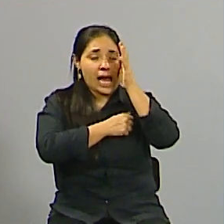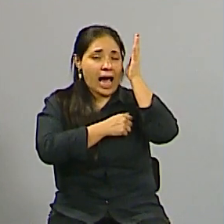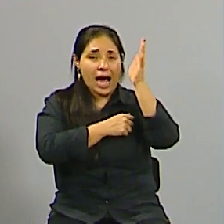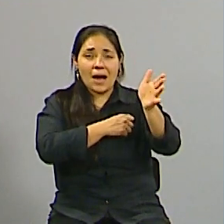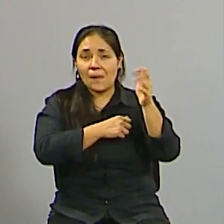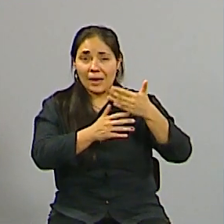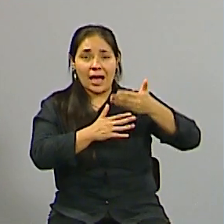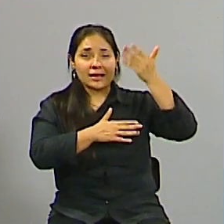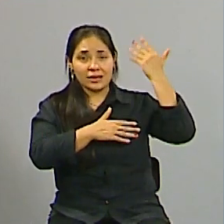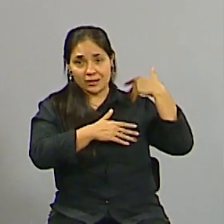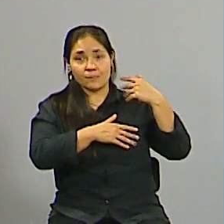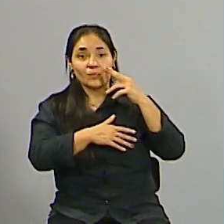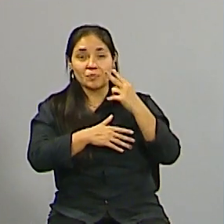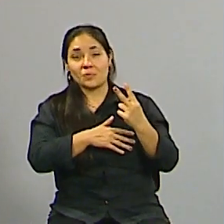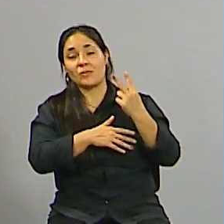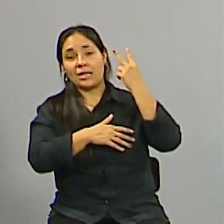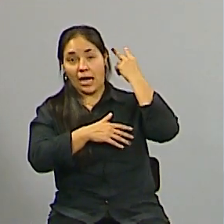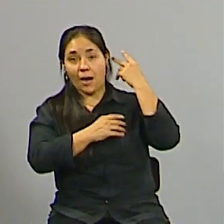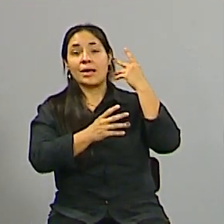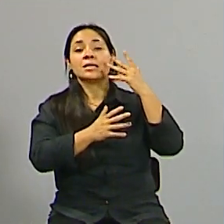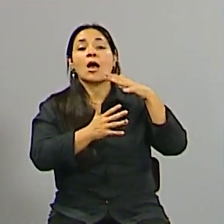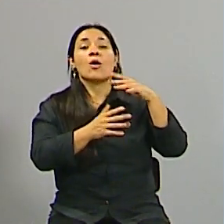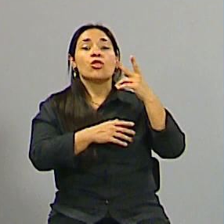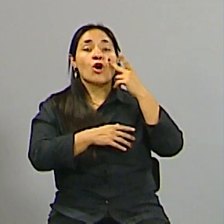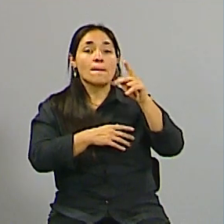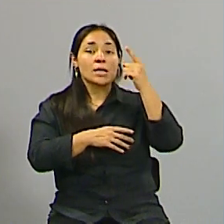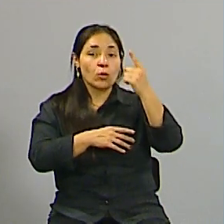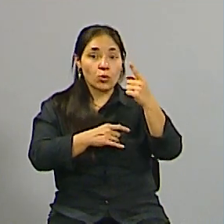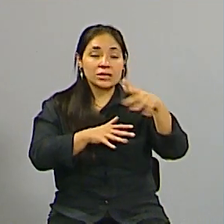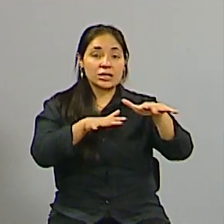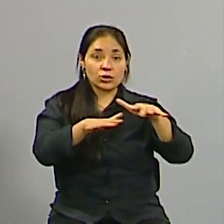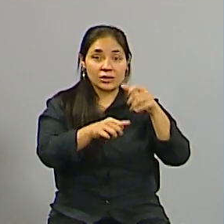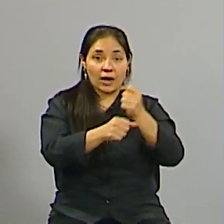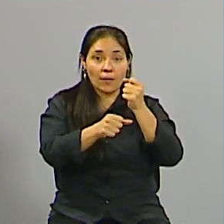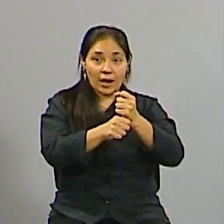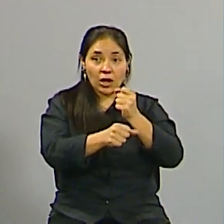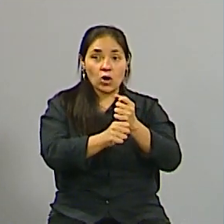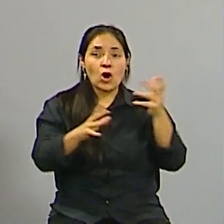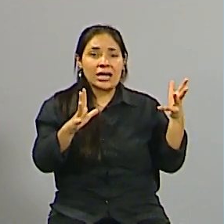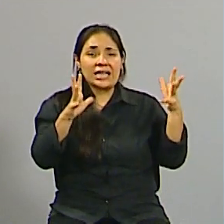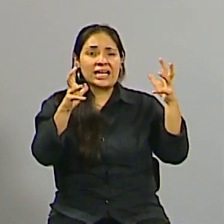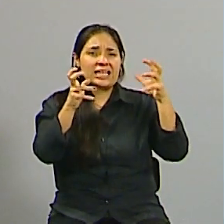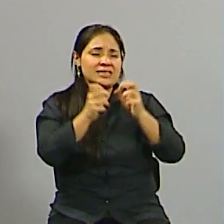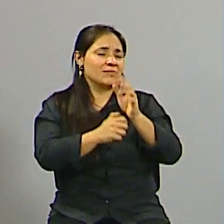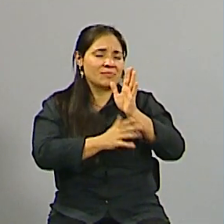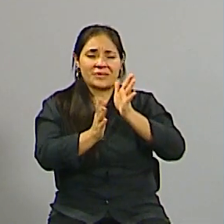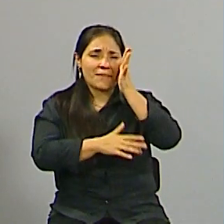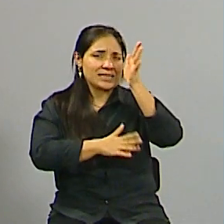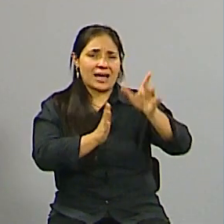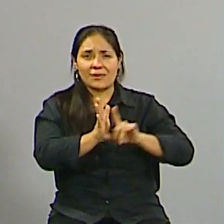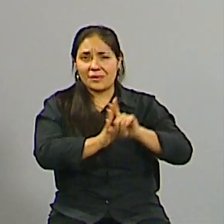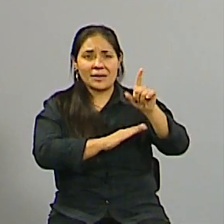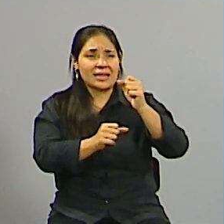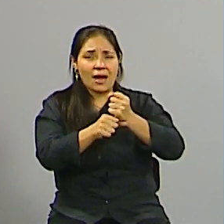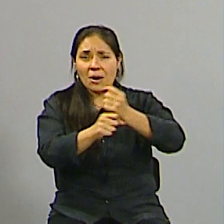vos mirabas la situación del mercado de trabajo, en el 2001 tenías un indicador de crisis flagrante, la